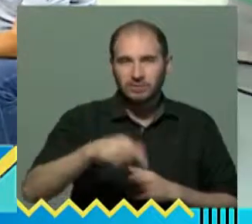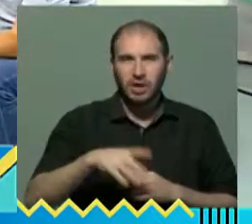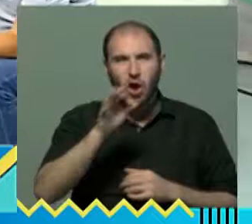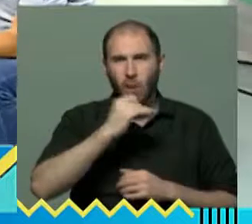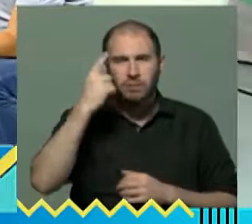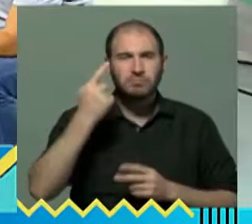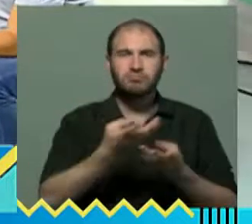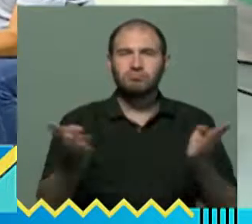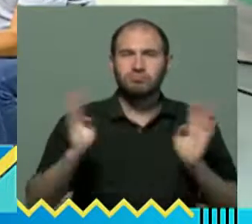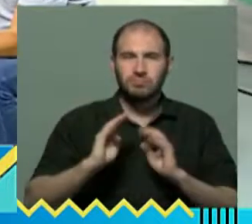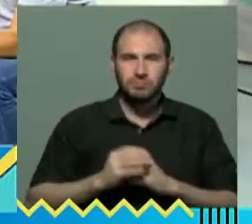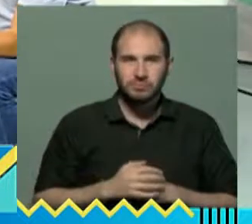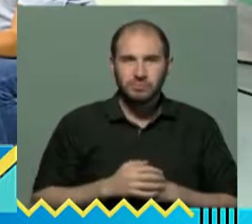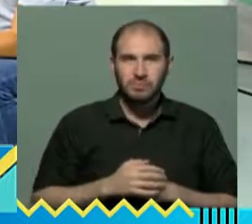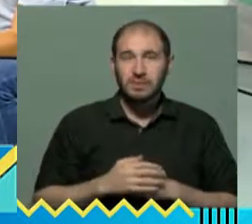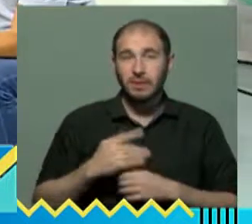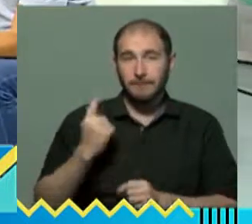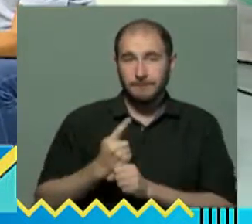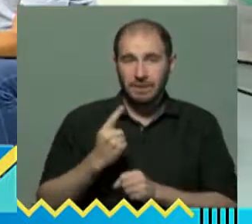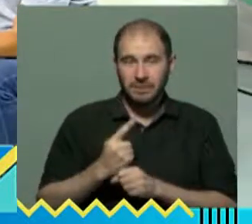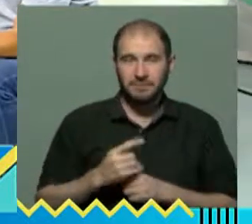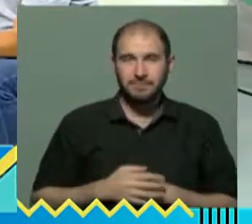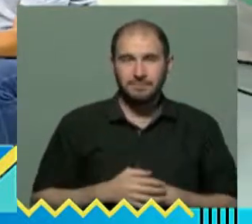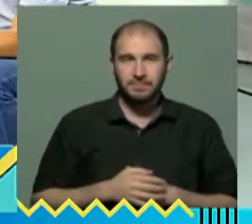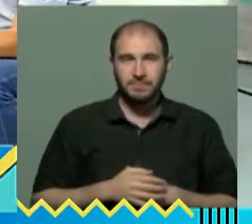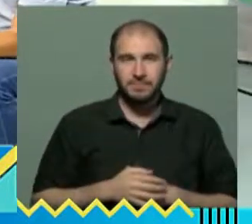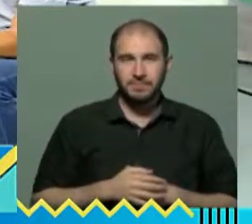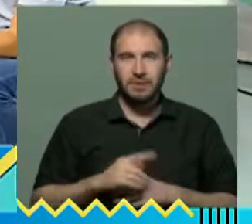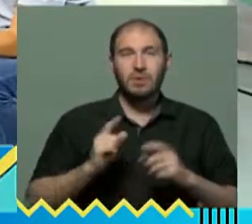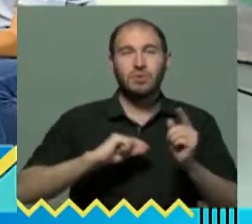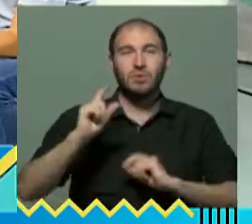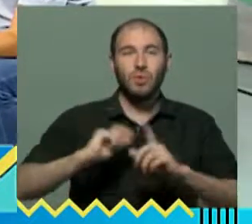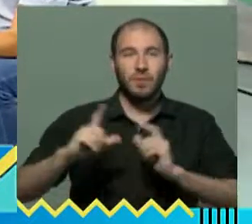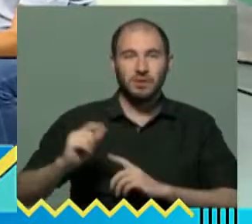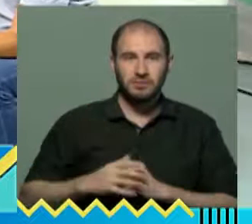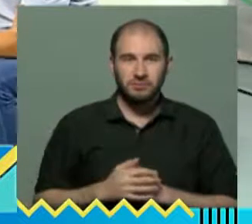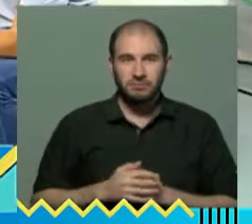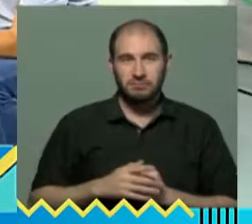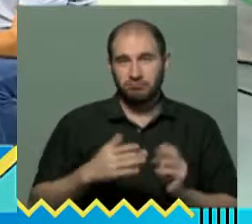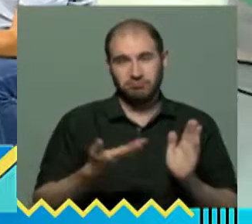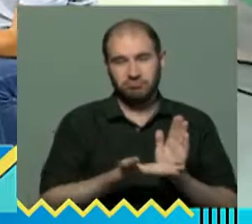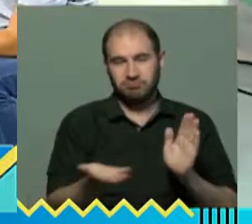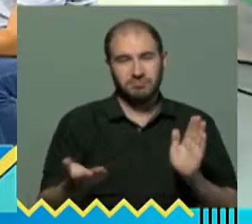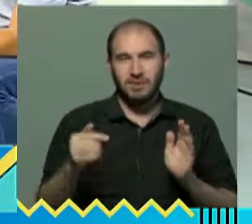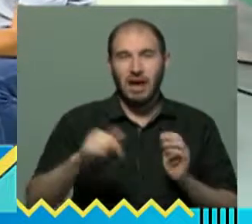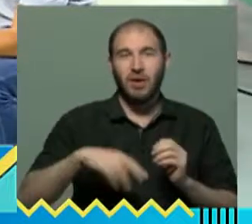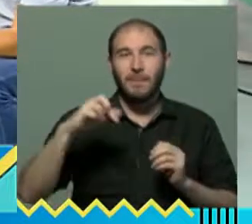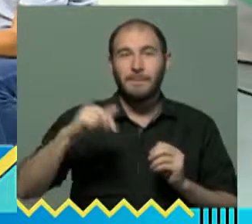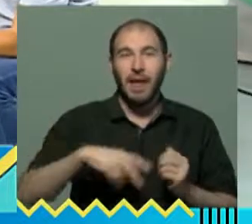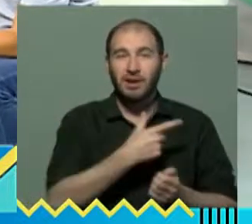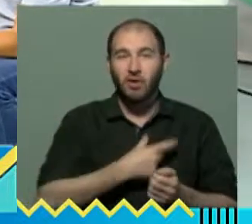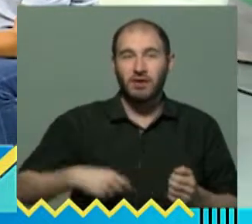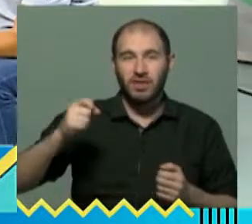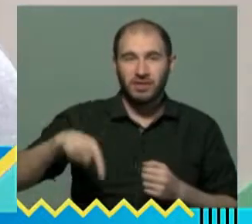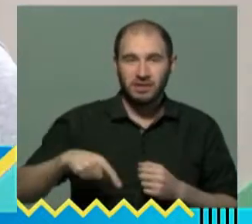opinan del empleo joven? Bueno, primero, claramente los números están. Hoy en día una política de este